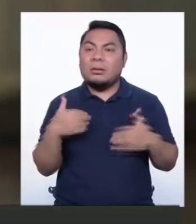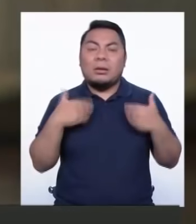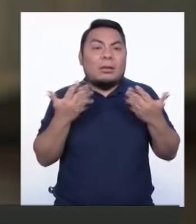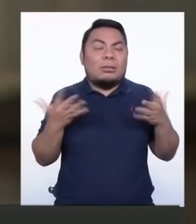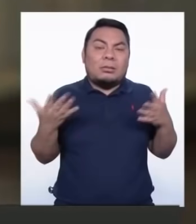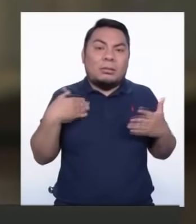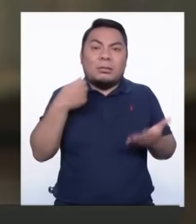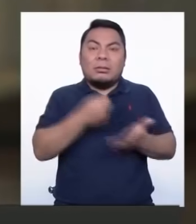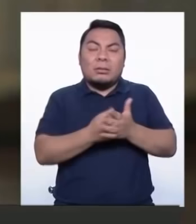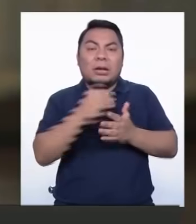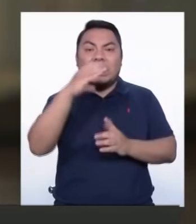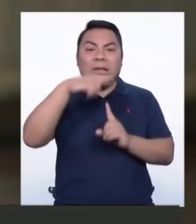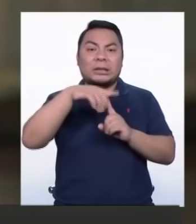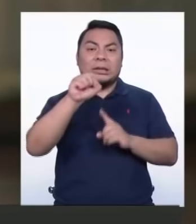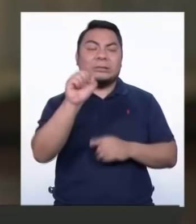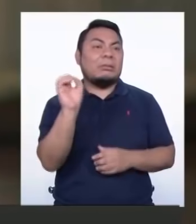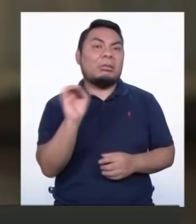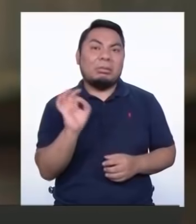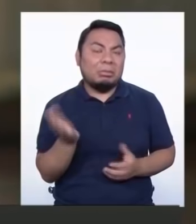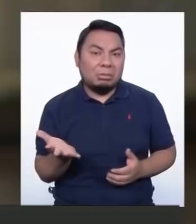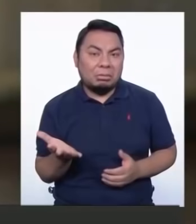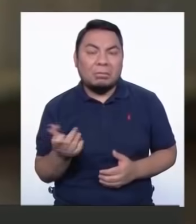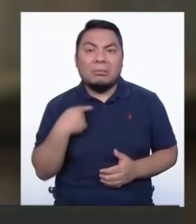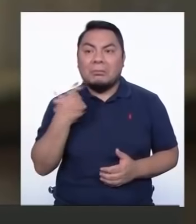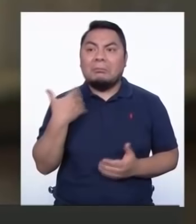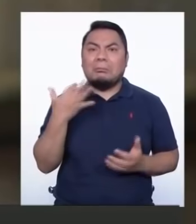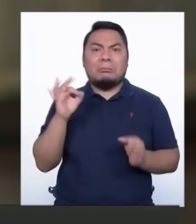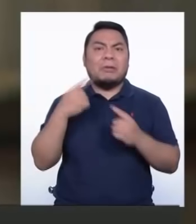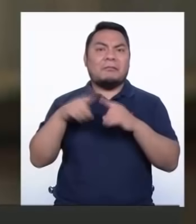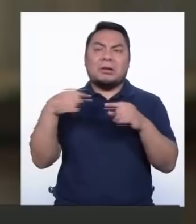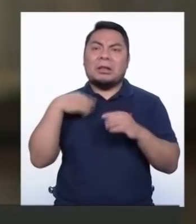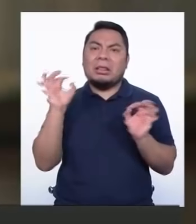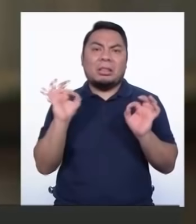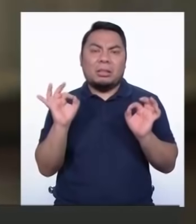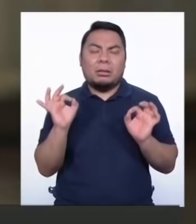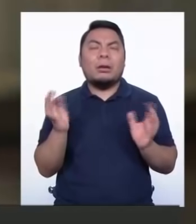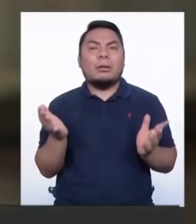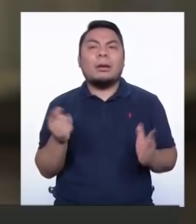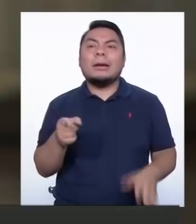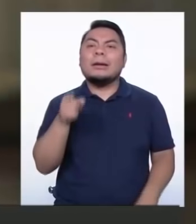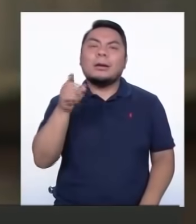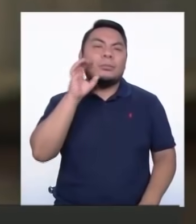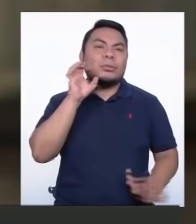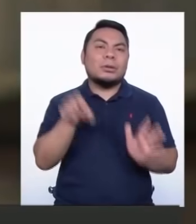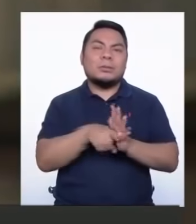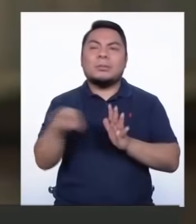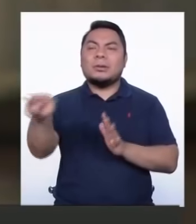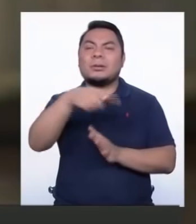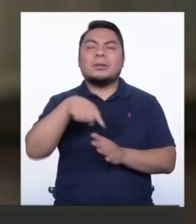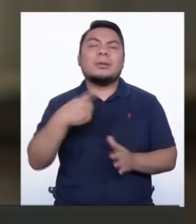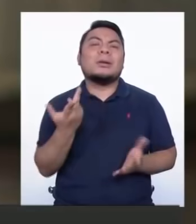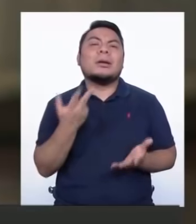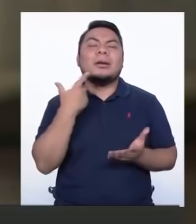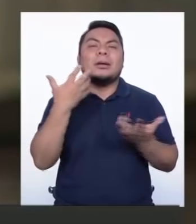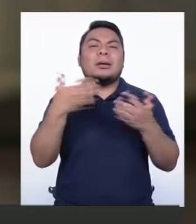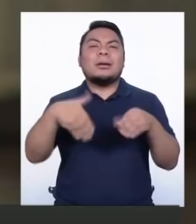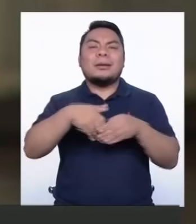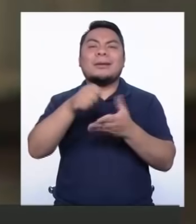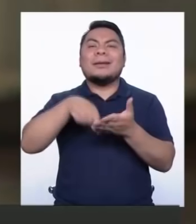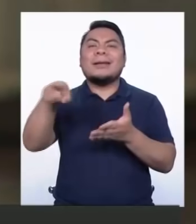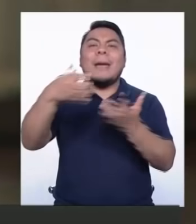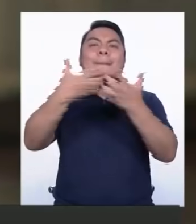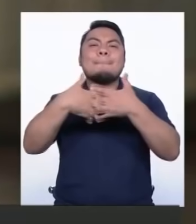la compensación por tiempo de servicio porque su régimen no lo permite, que es el caso claramente del régimen de las